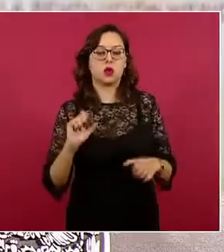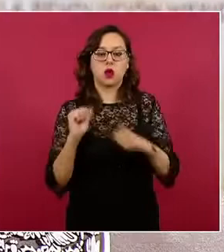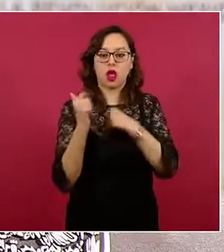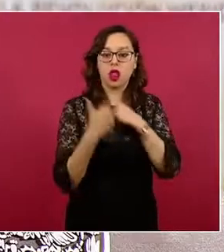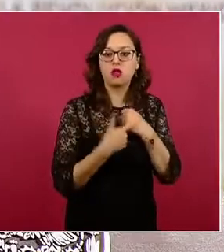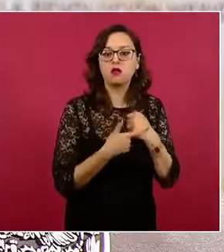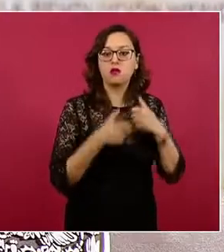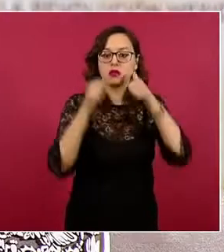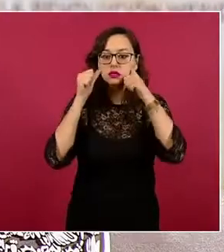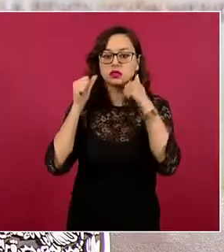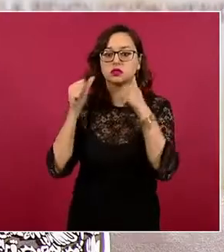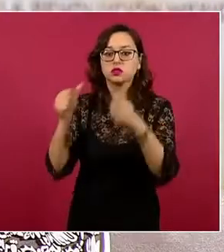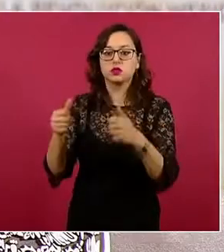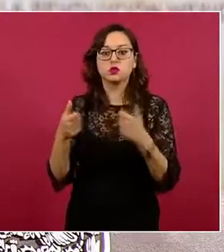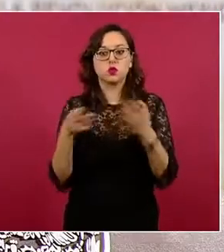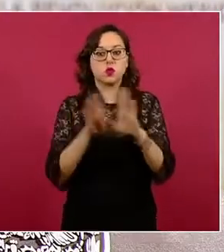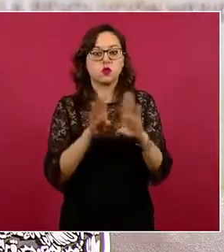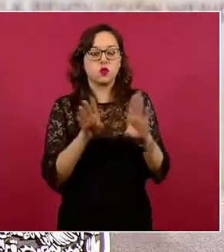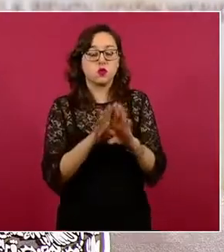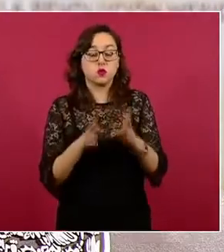los restaurantes de lujo.